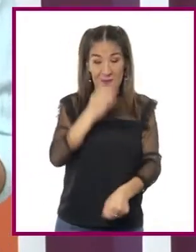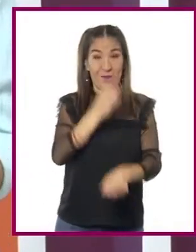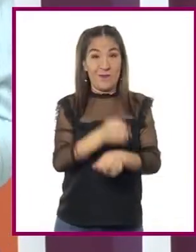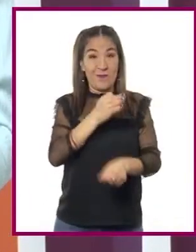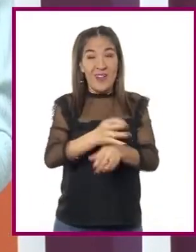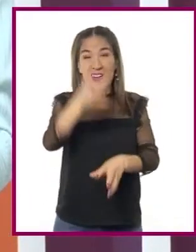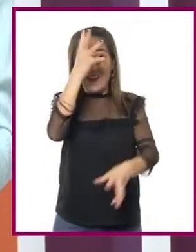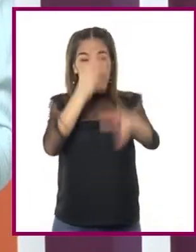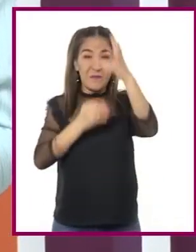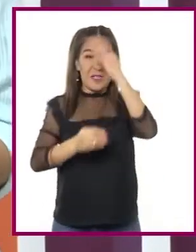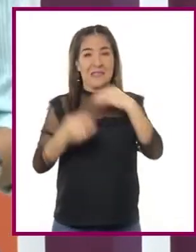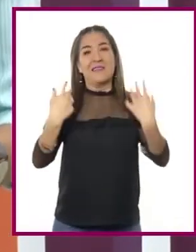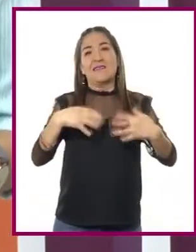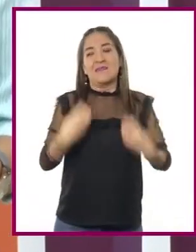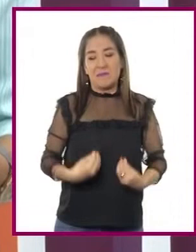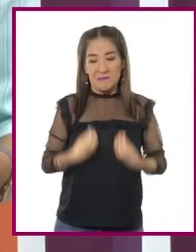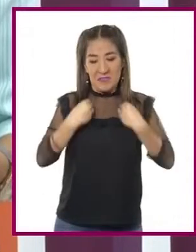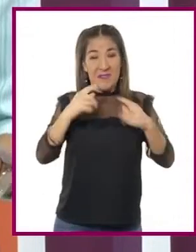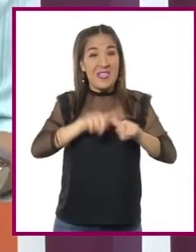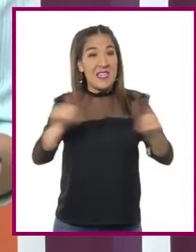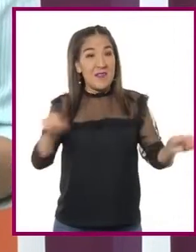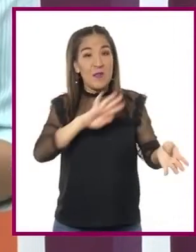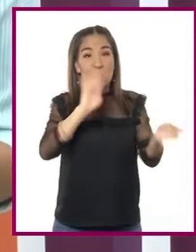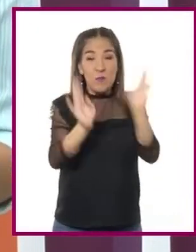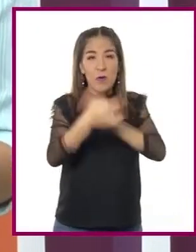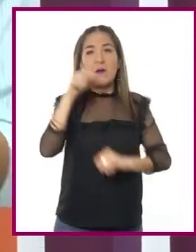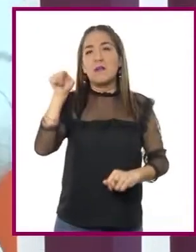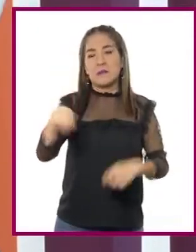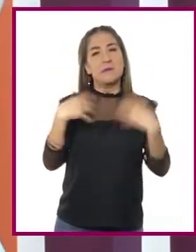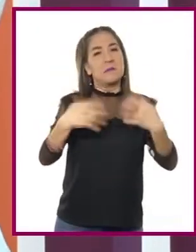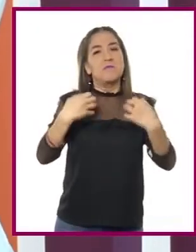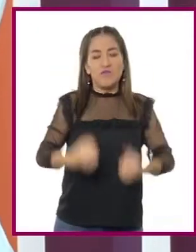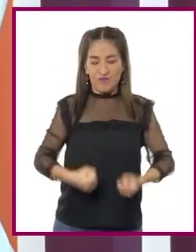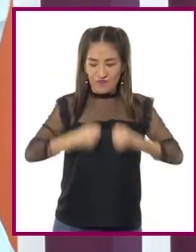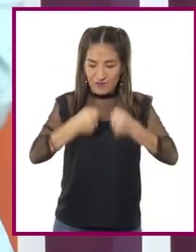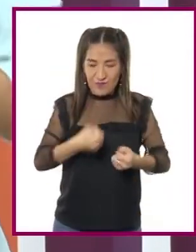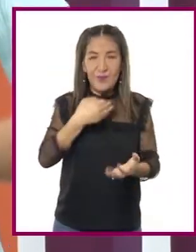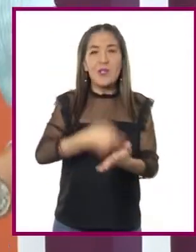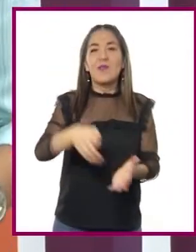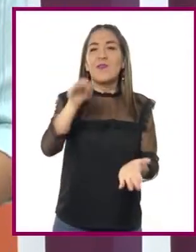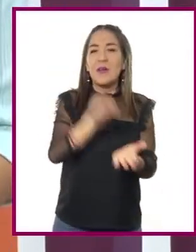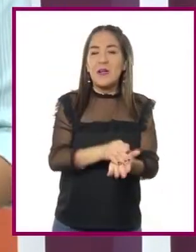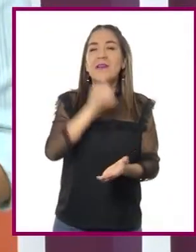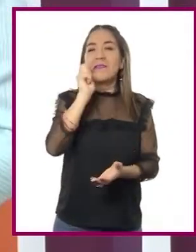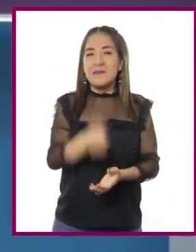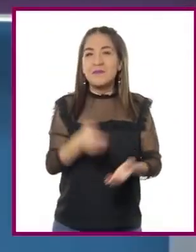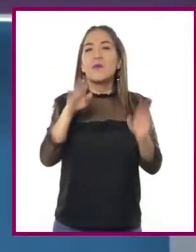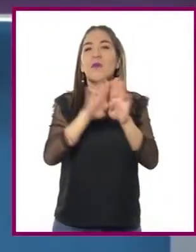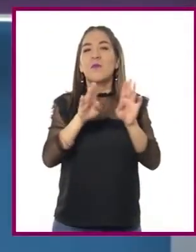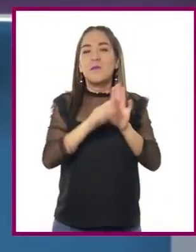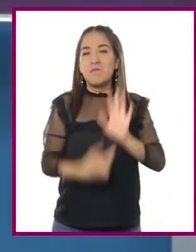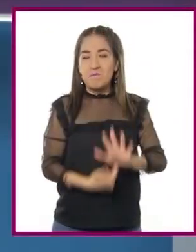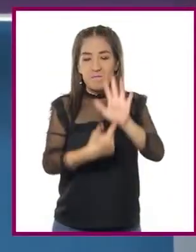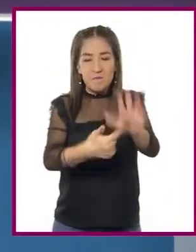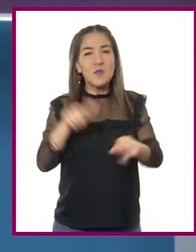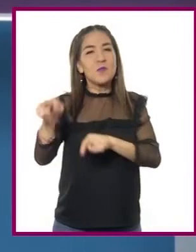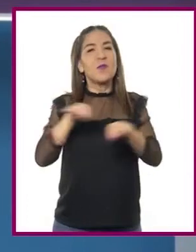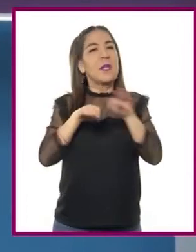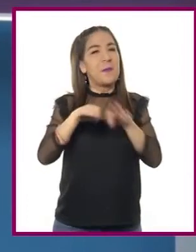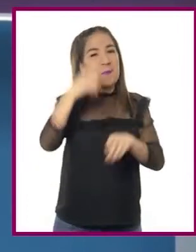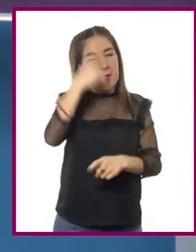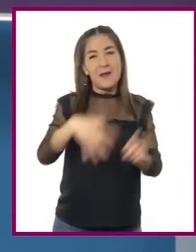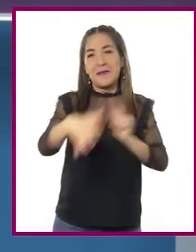aprendizaje que vivimos en el mundo, ella ha demostrado fortaleza y un gran compromiso con la sociedad. Gracias,